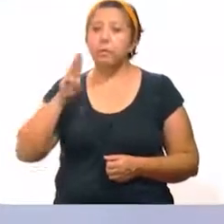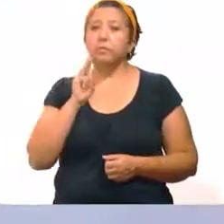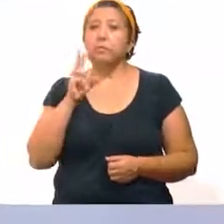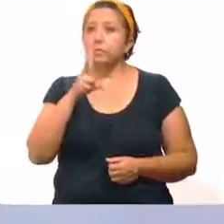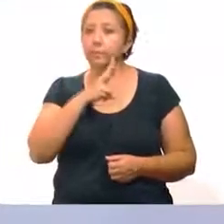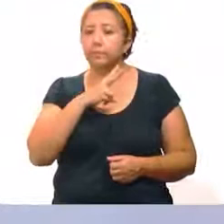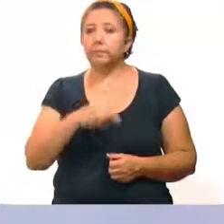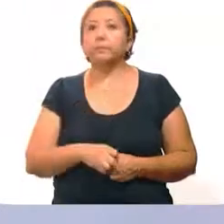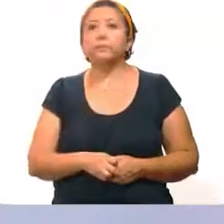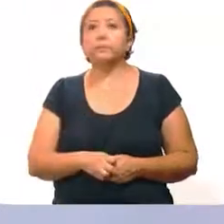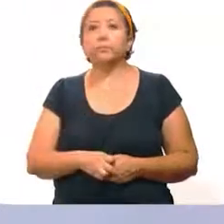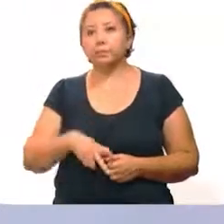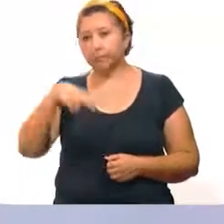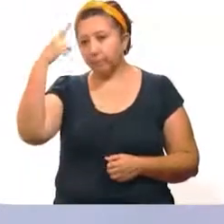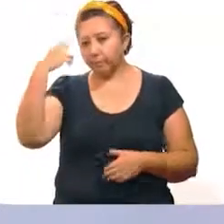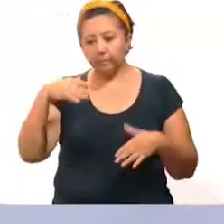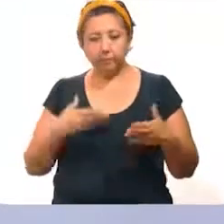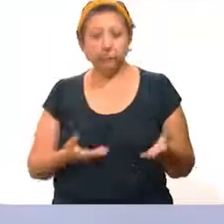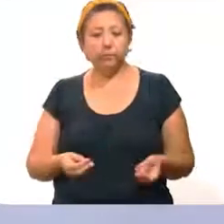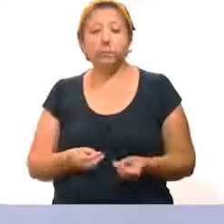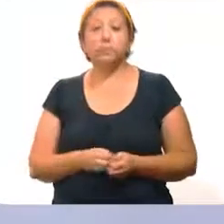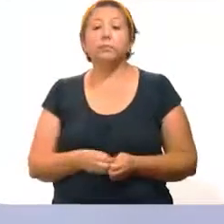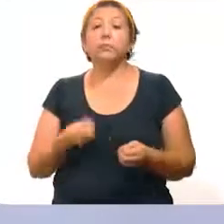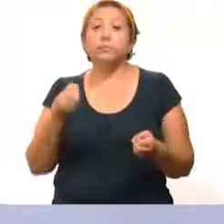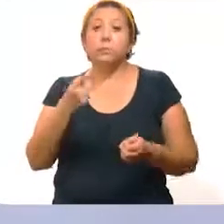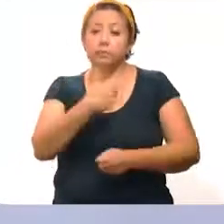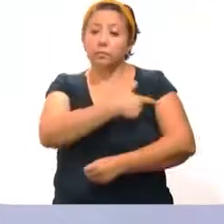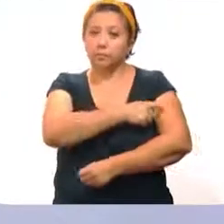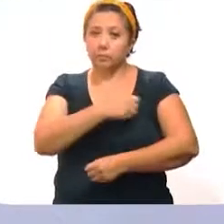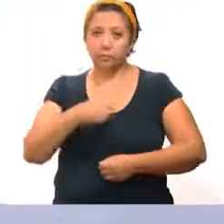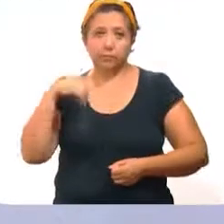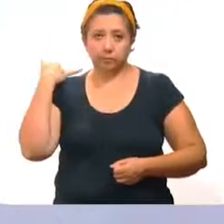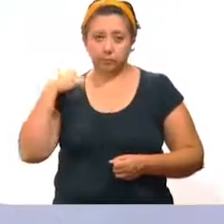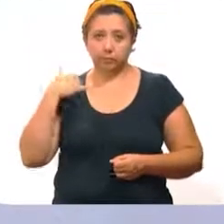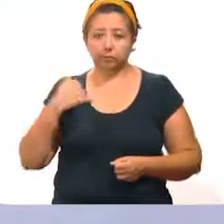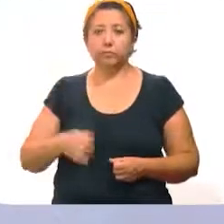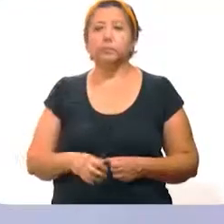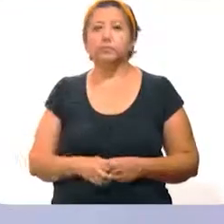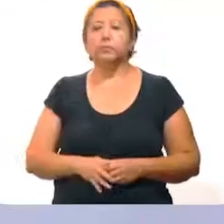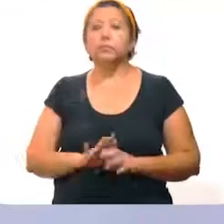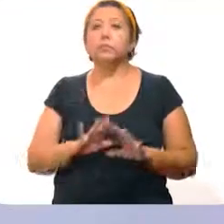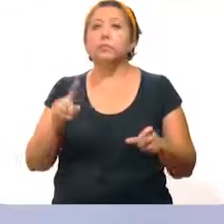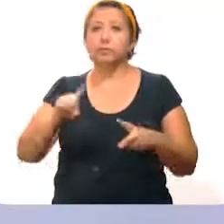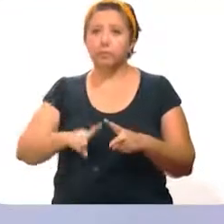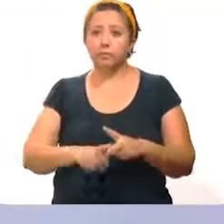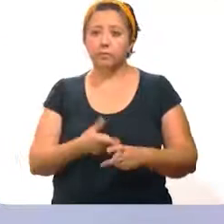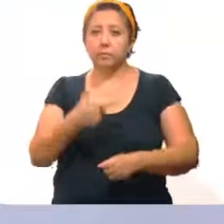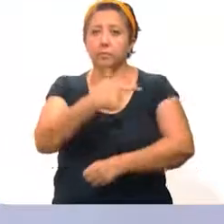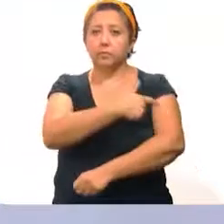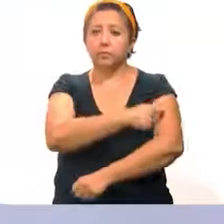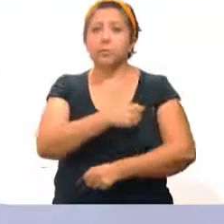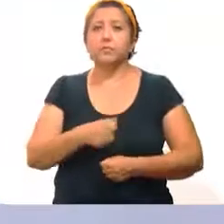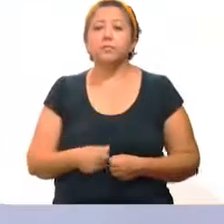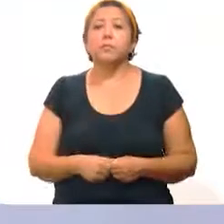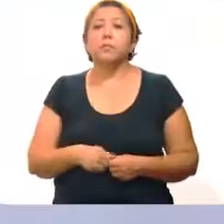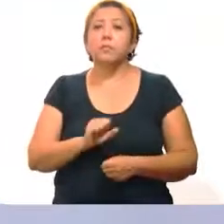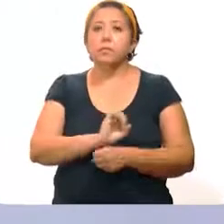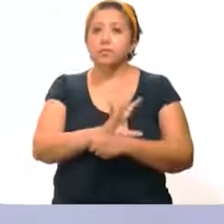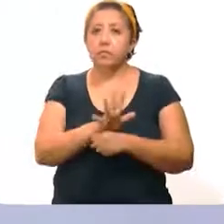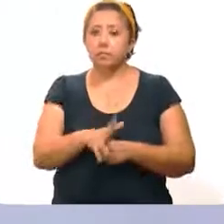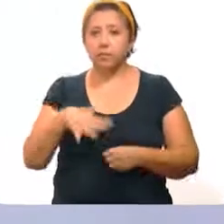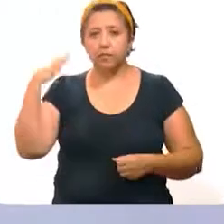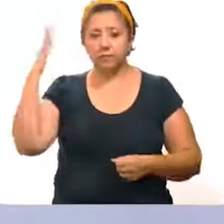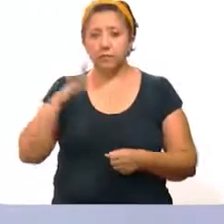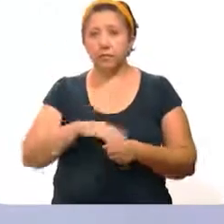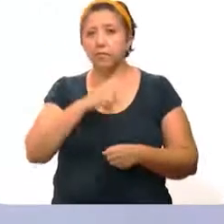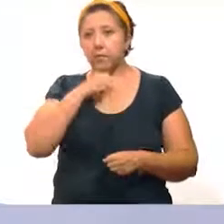Vila Dosal, la Federación ha enviado miles de vacunas contra el coronavirus a Yucatán. Ya se inició la aplicación de vacunas contra el coronavirus para